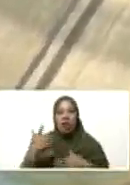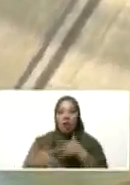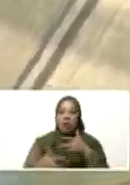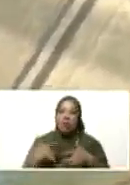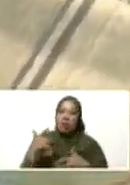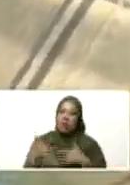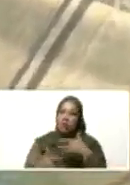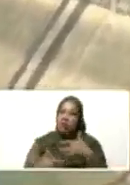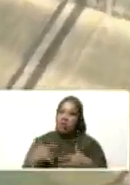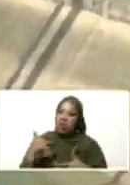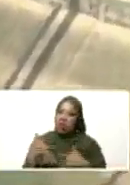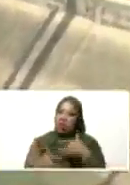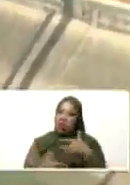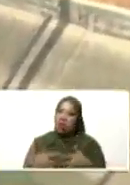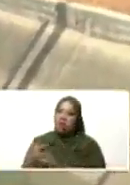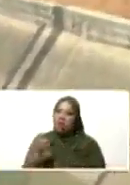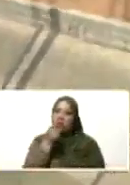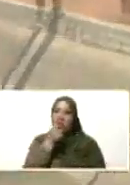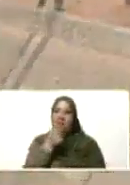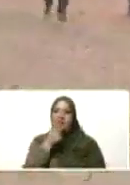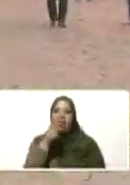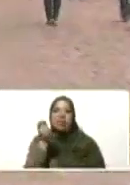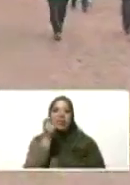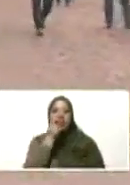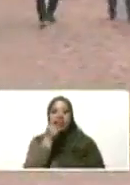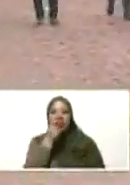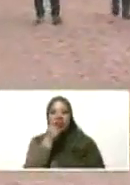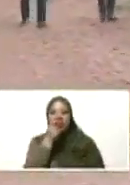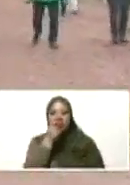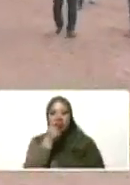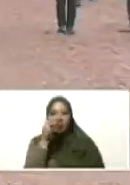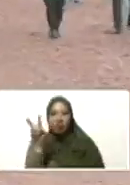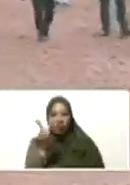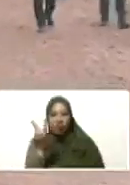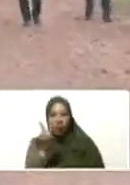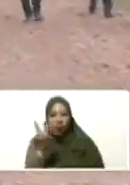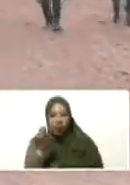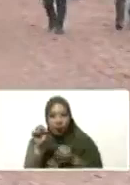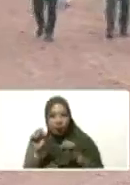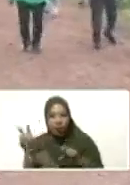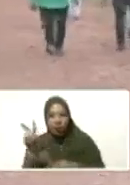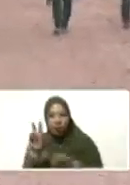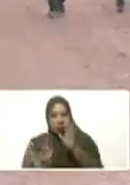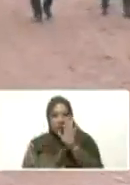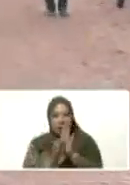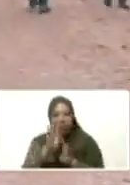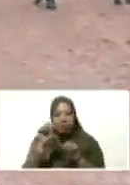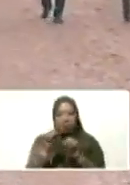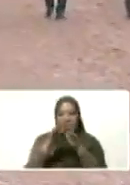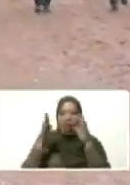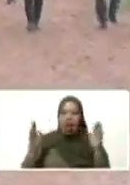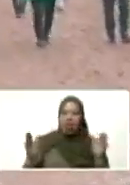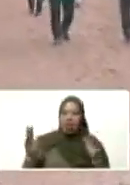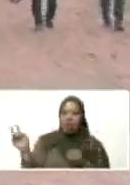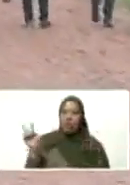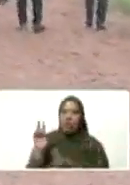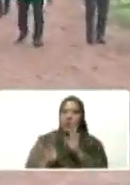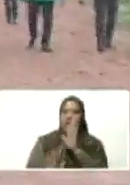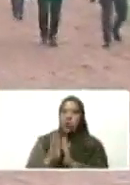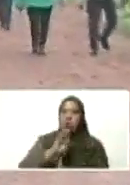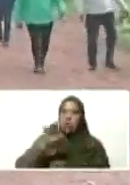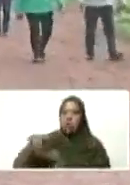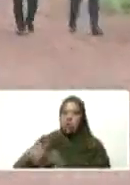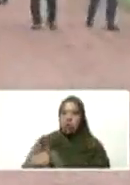Bueno, esta es la Venezuela verde, la Venezuela grande, la Venezuela que queremos, la Venezuela que estamos